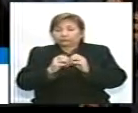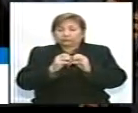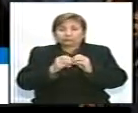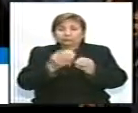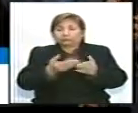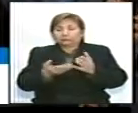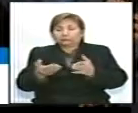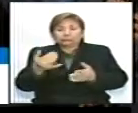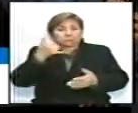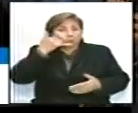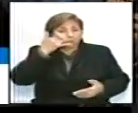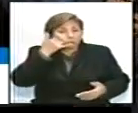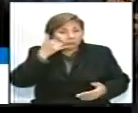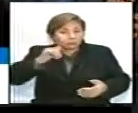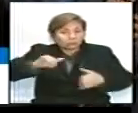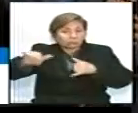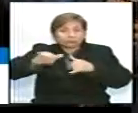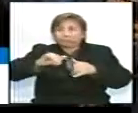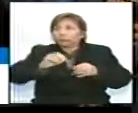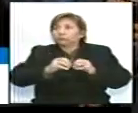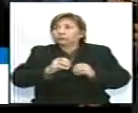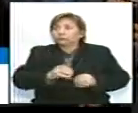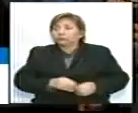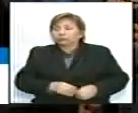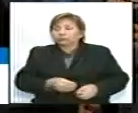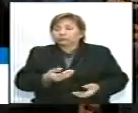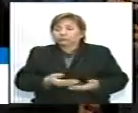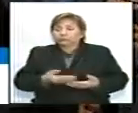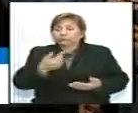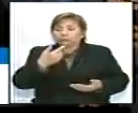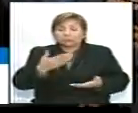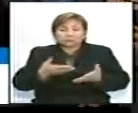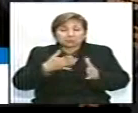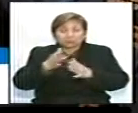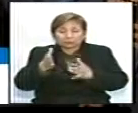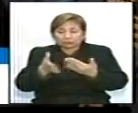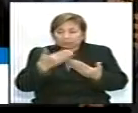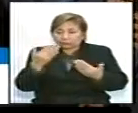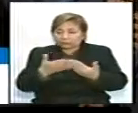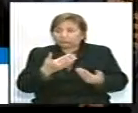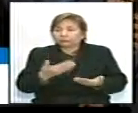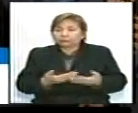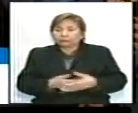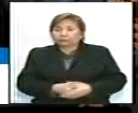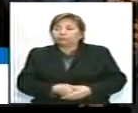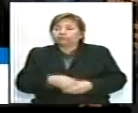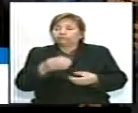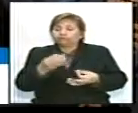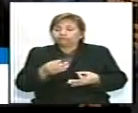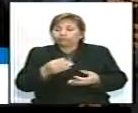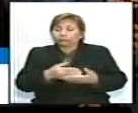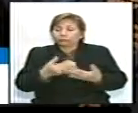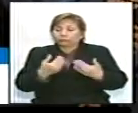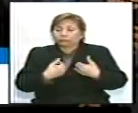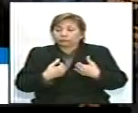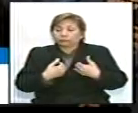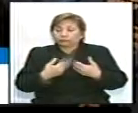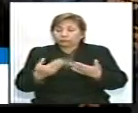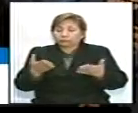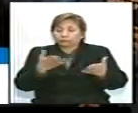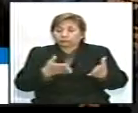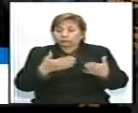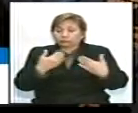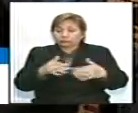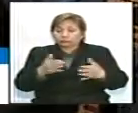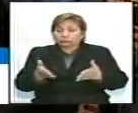por teléfono a distancia. Lo cierto es que era un sistema mucho más efectivo y de verdad no lo traje yo,